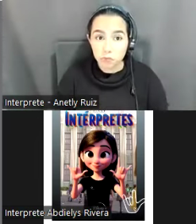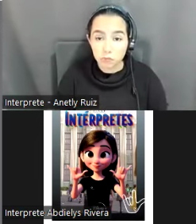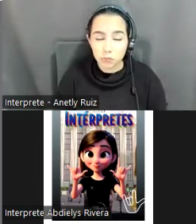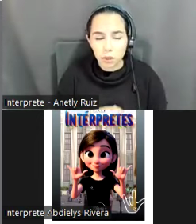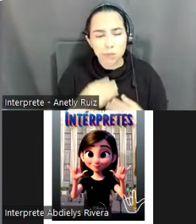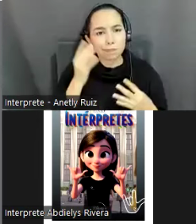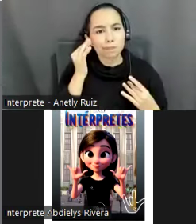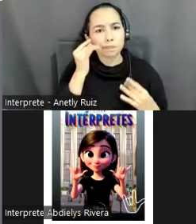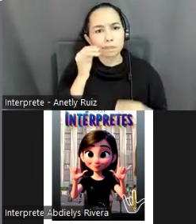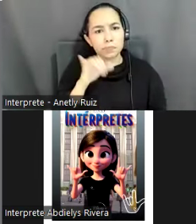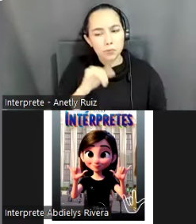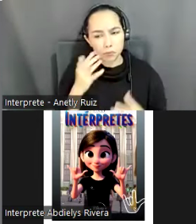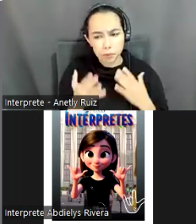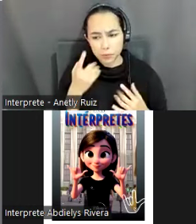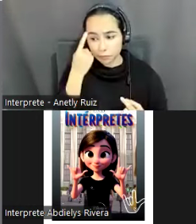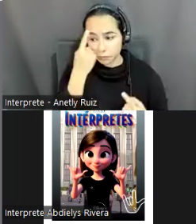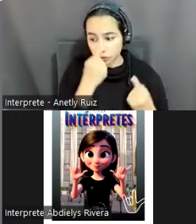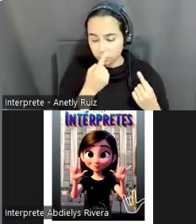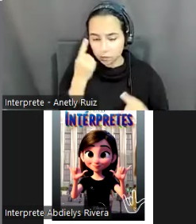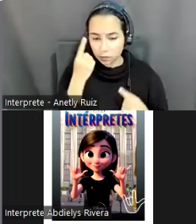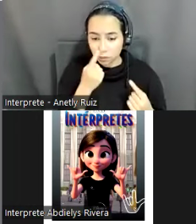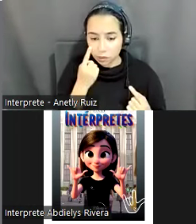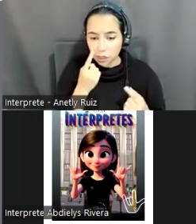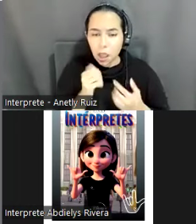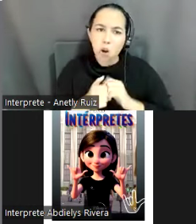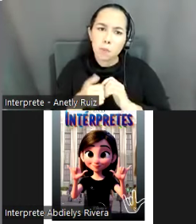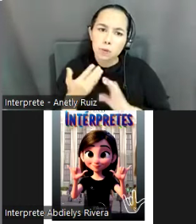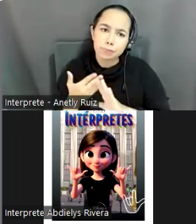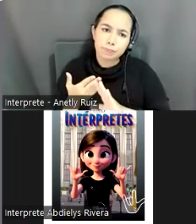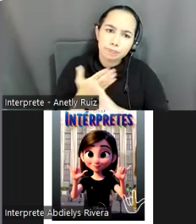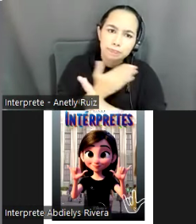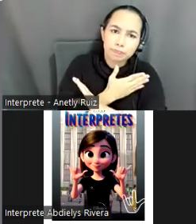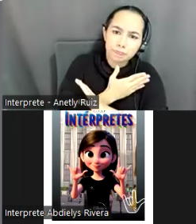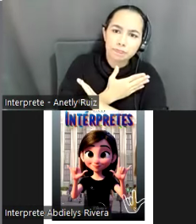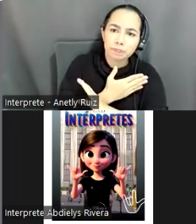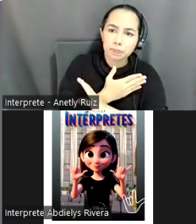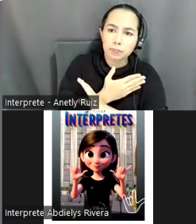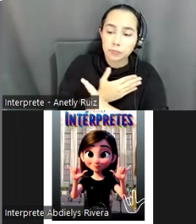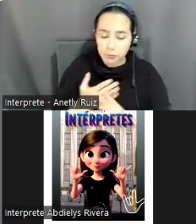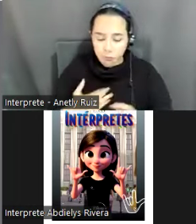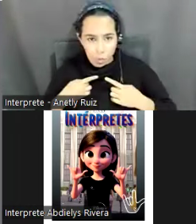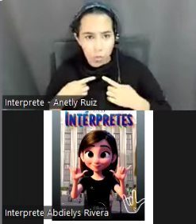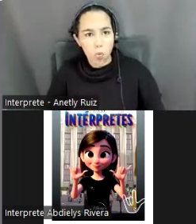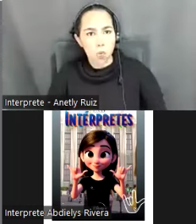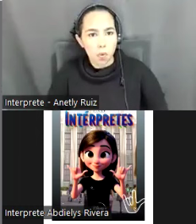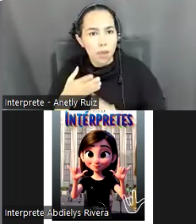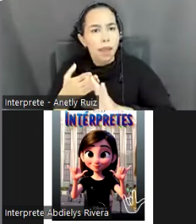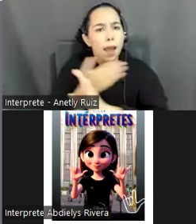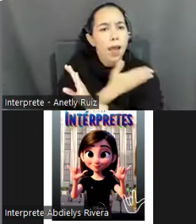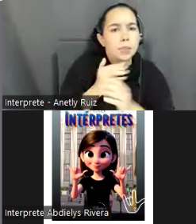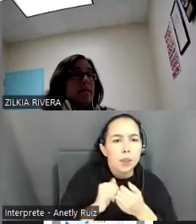vez podríamos pensar un poquito más en la prevención de que esa persona pueda llegar a tener depresión.